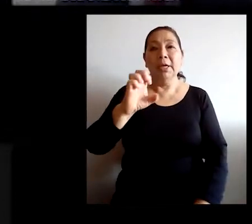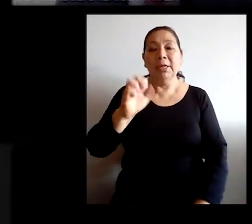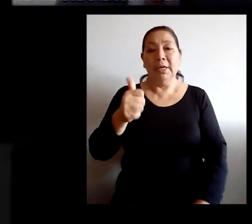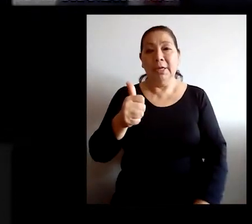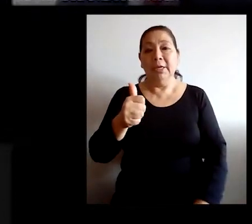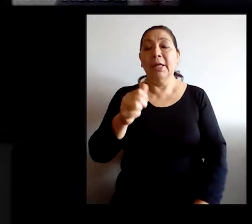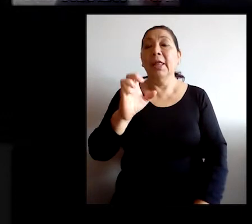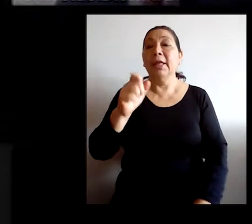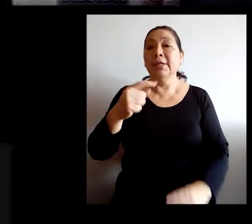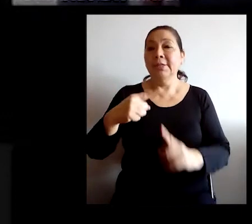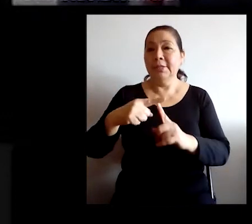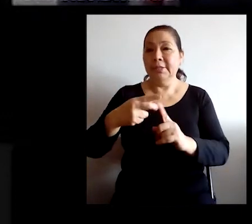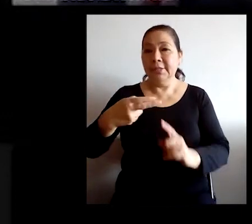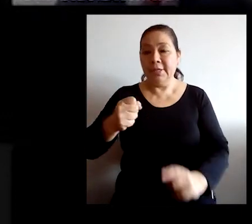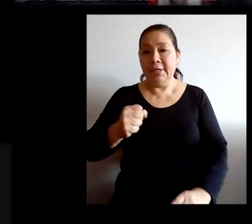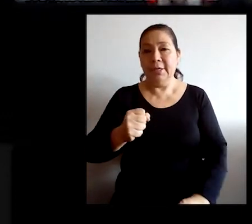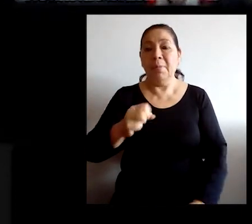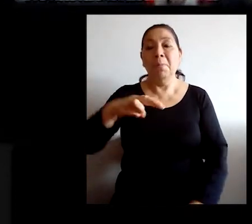Montiagudo.